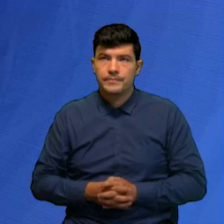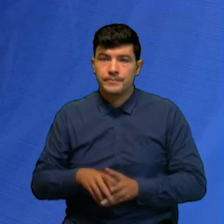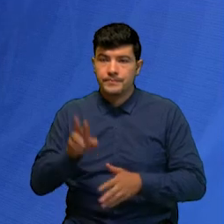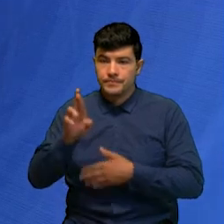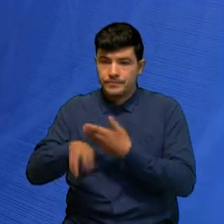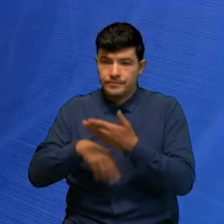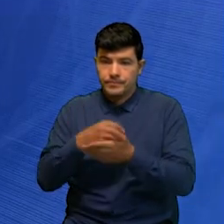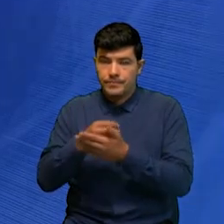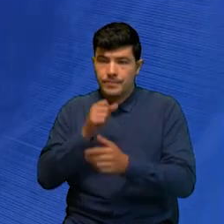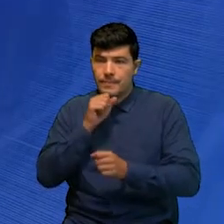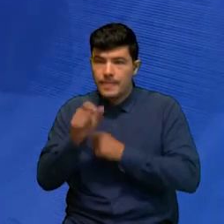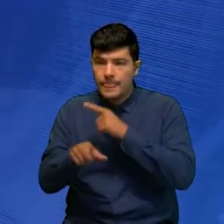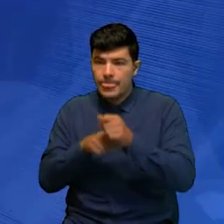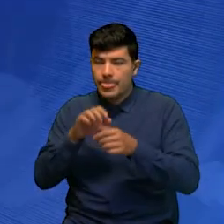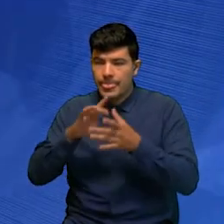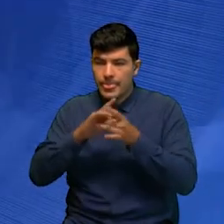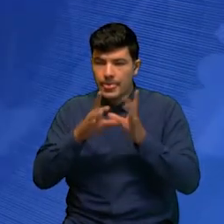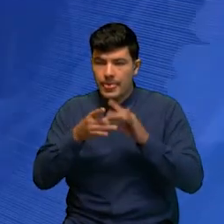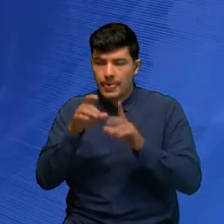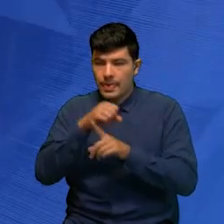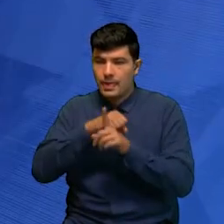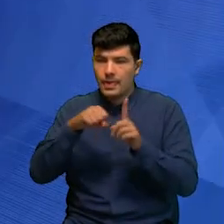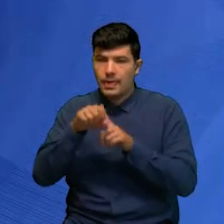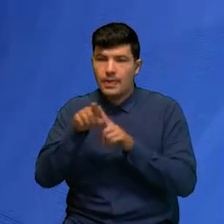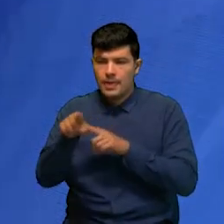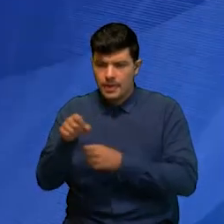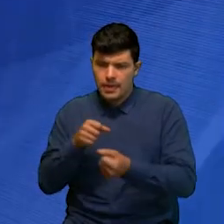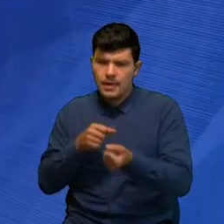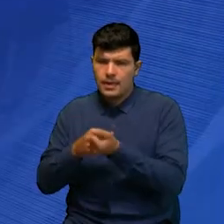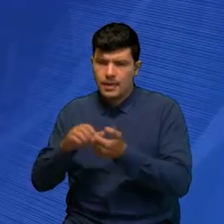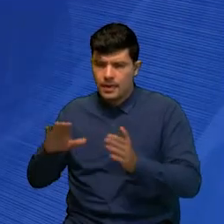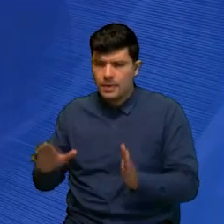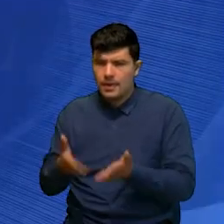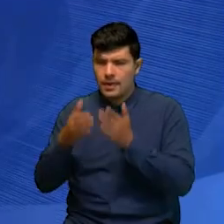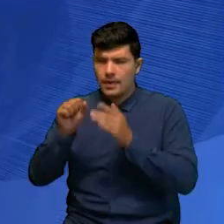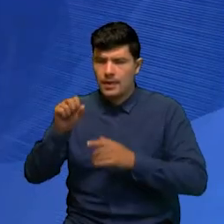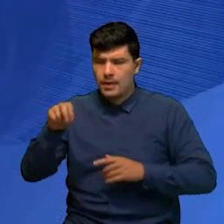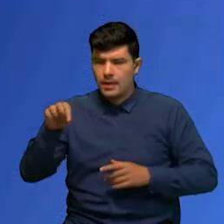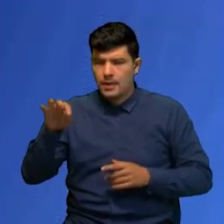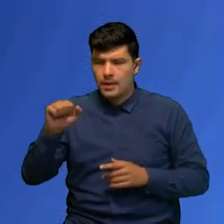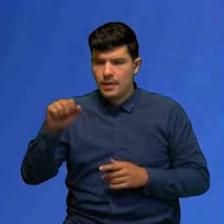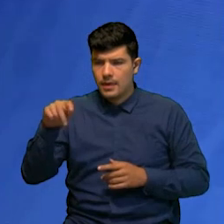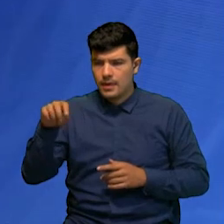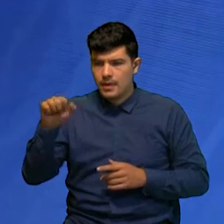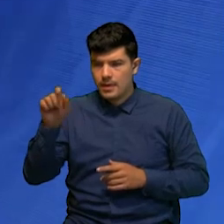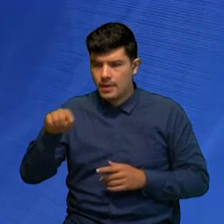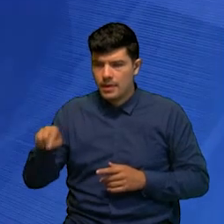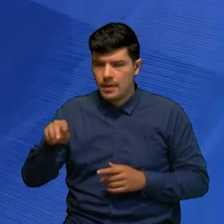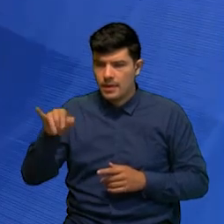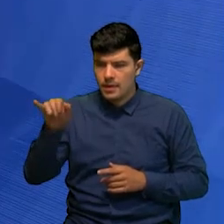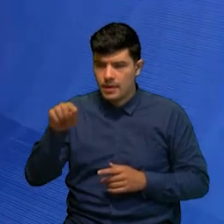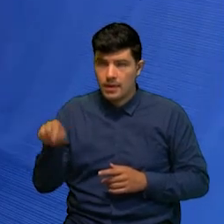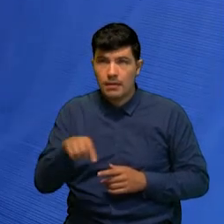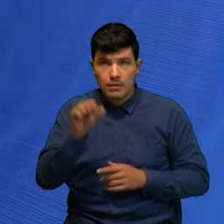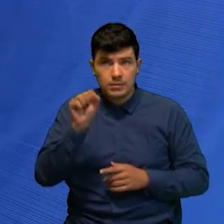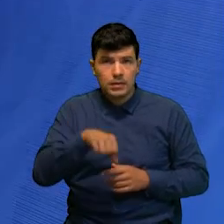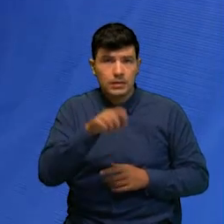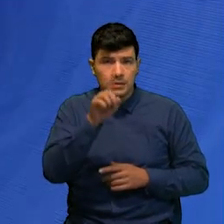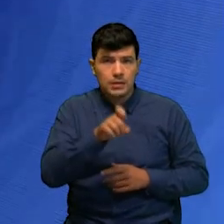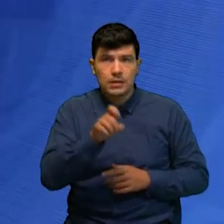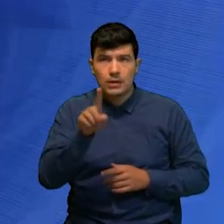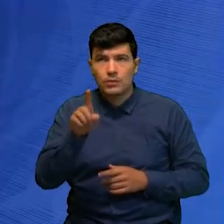resultado encuesta a redes sociales. ¿Apoya el regreso del senador Antanas Mockus al Congreso? Sí, 61.3%.